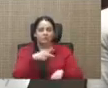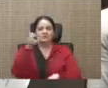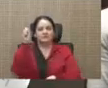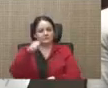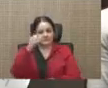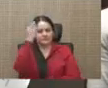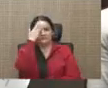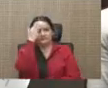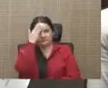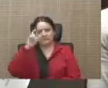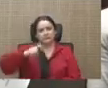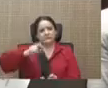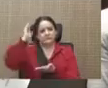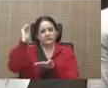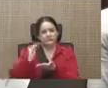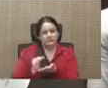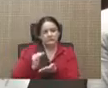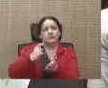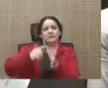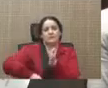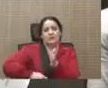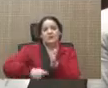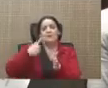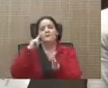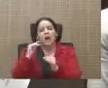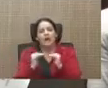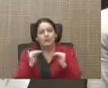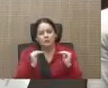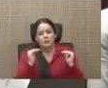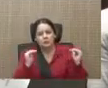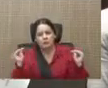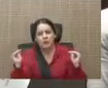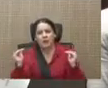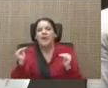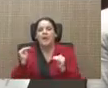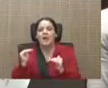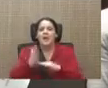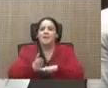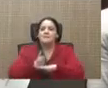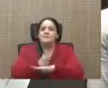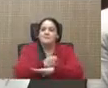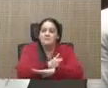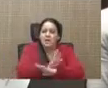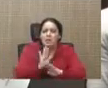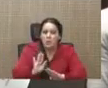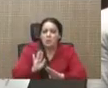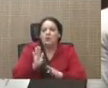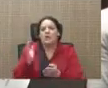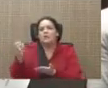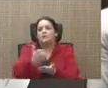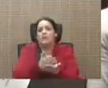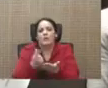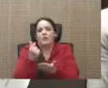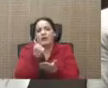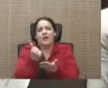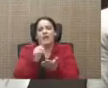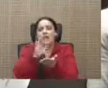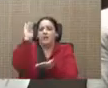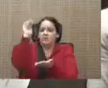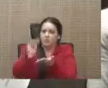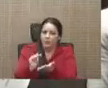necesario disminuir impuestos hasta llegar al punto de equilibrio que permita mejorar la recaudación, disminuir la evasión y reactivar la